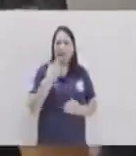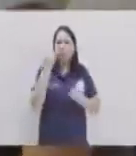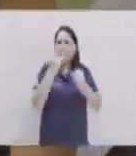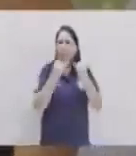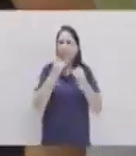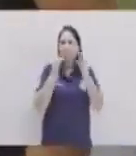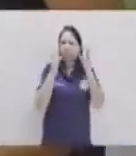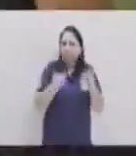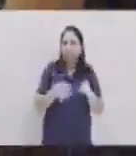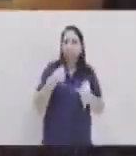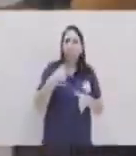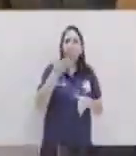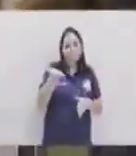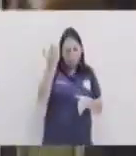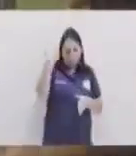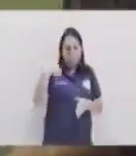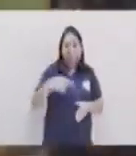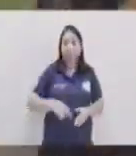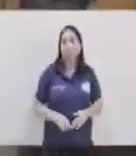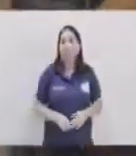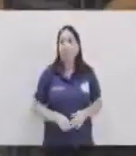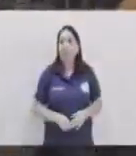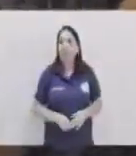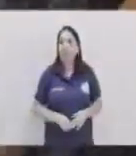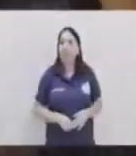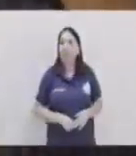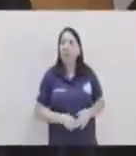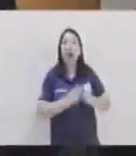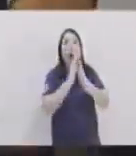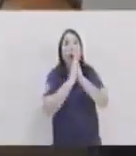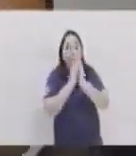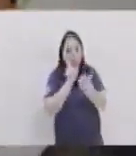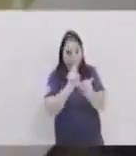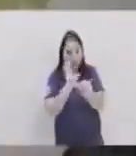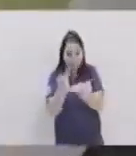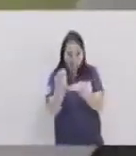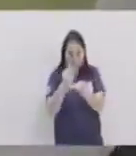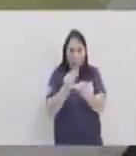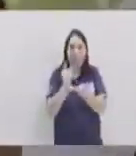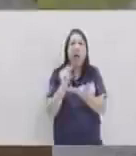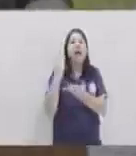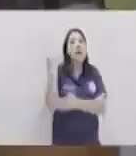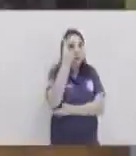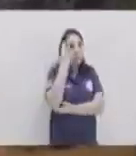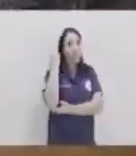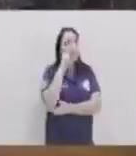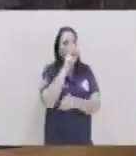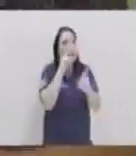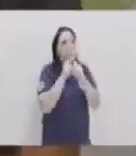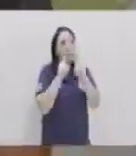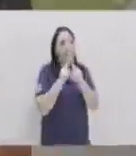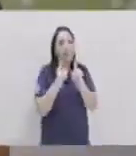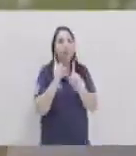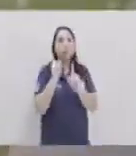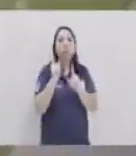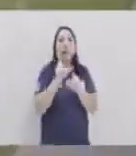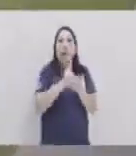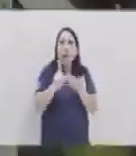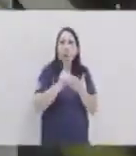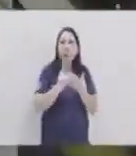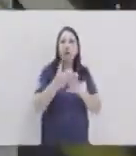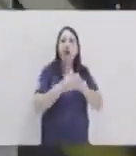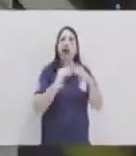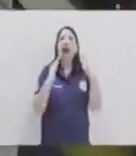invito, profe, por favor, porque es muy importante resaltar que debemos mantener una buena higiene. Ustedes en casa traten de